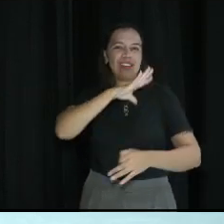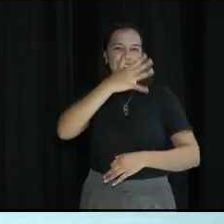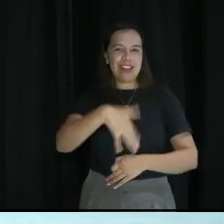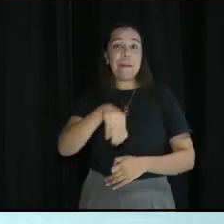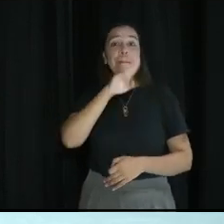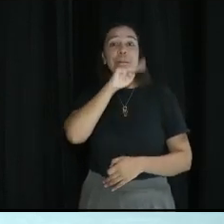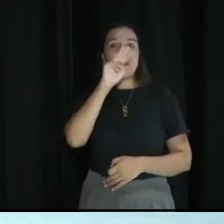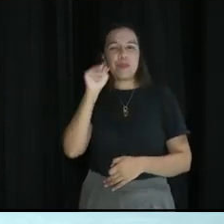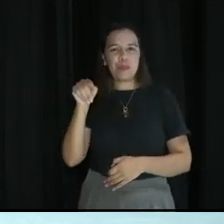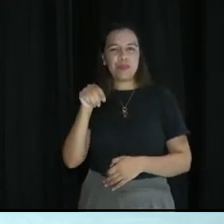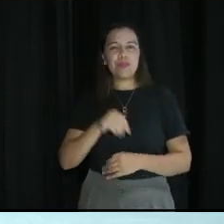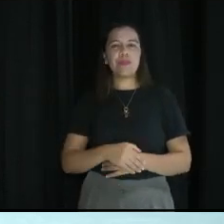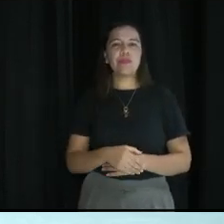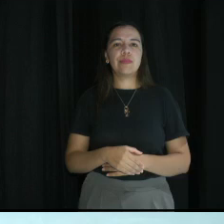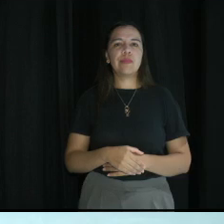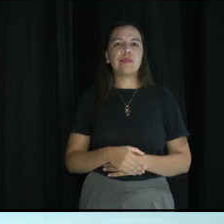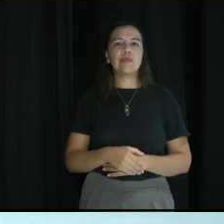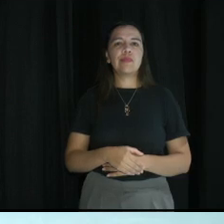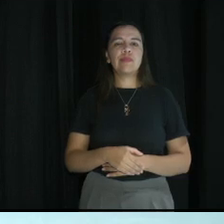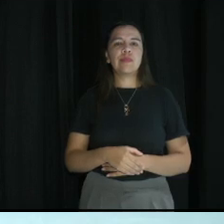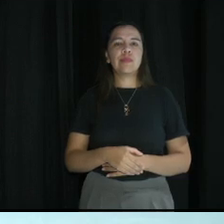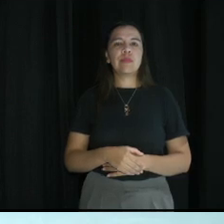Michoacán